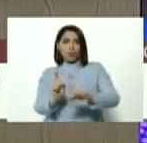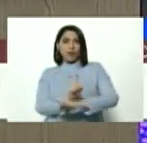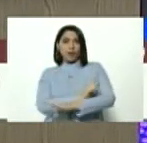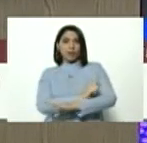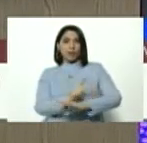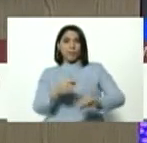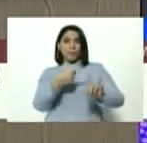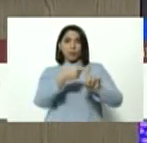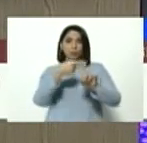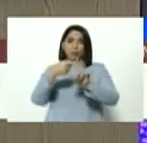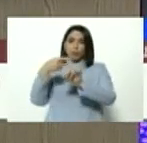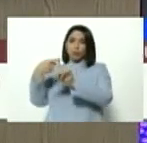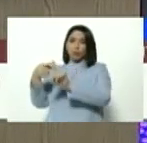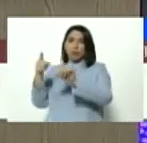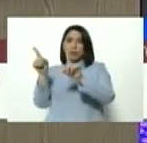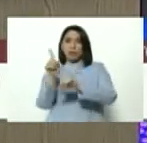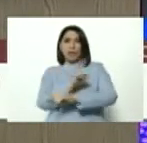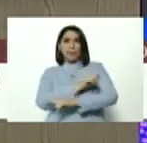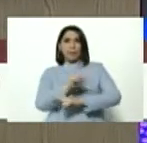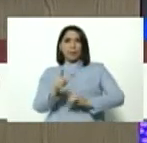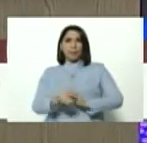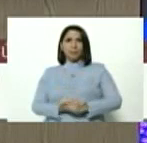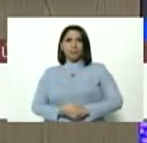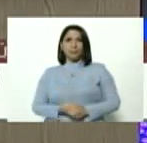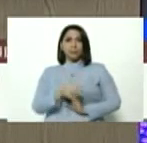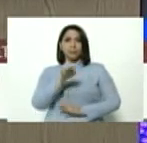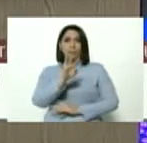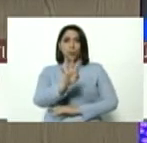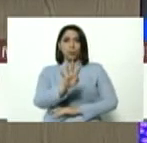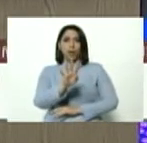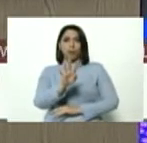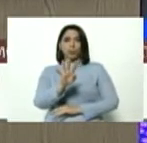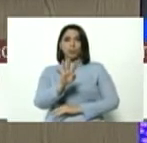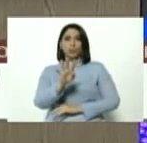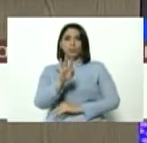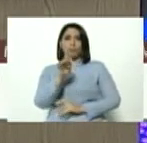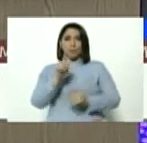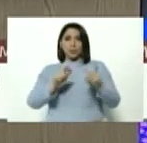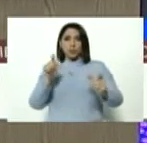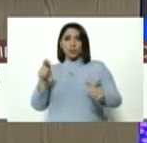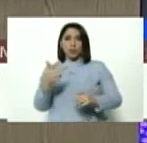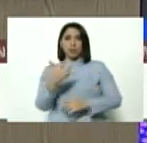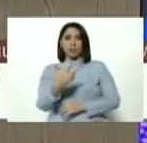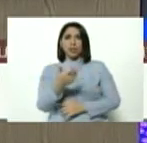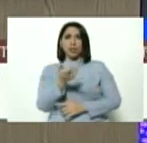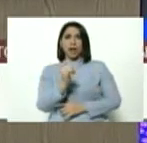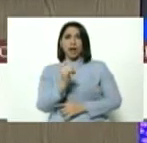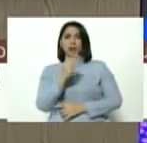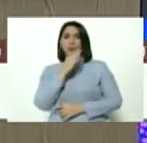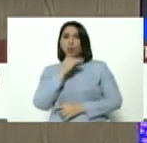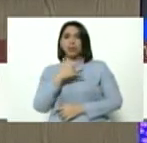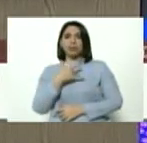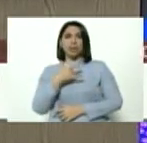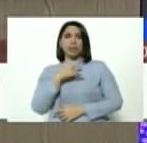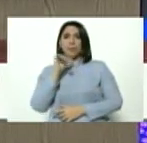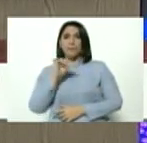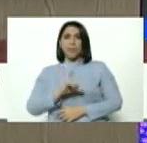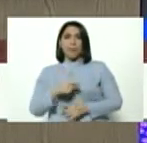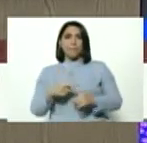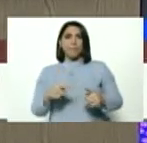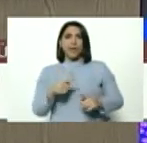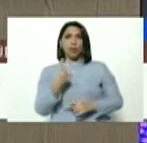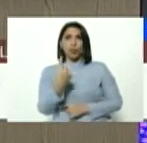dieron positivas las pruebas rápidas en estos cuatro compatriotas. Tres de ellos están asintomáticos y uno presenta